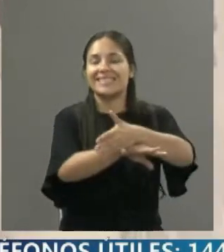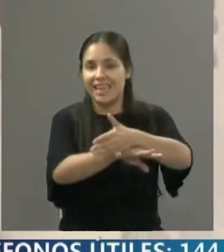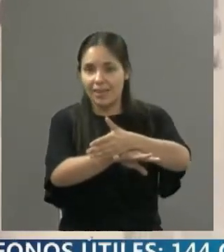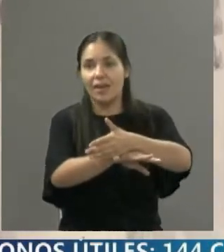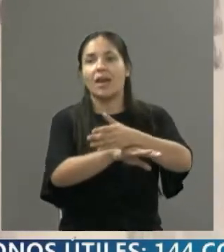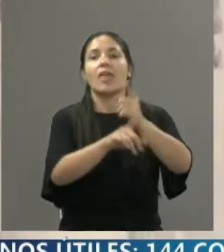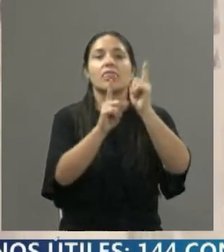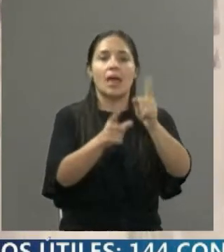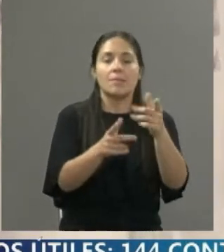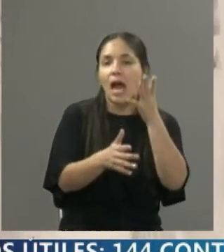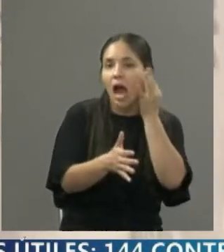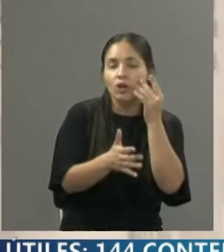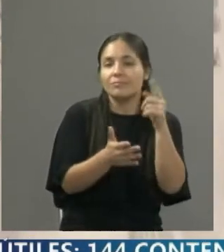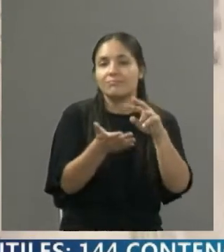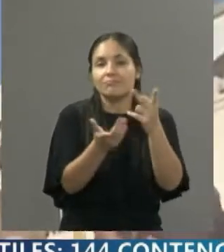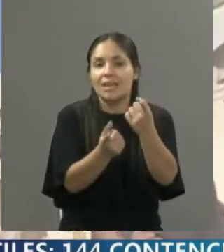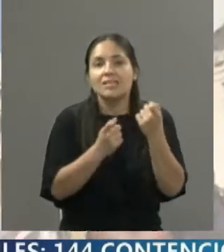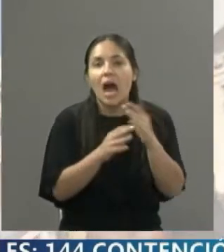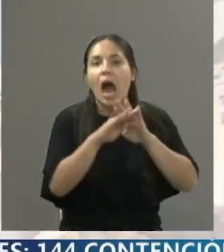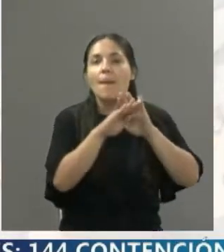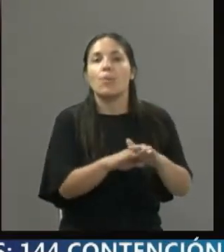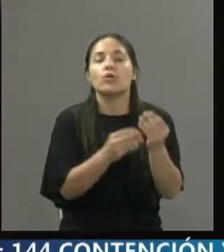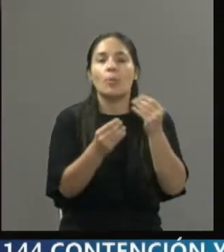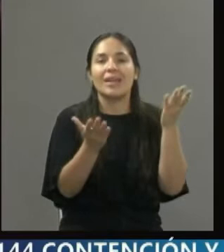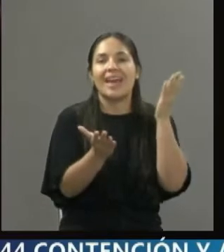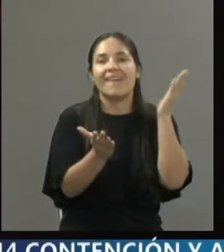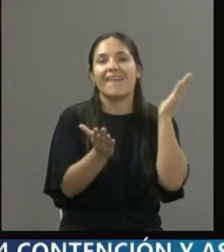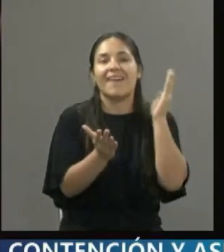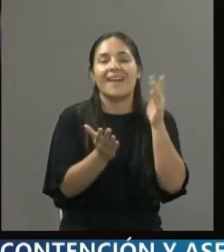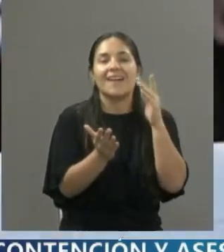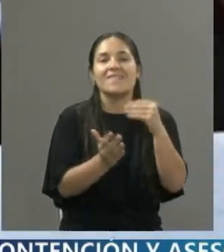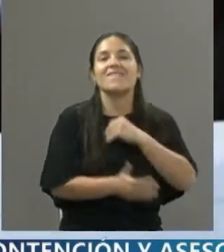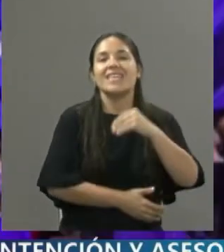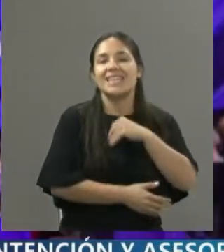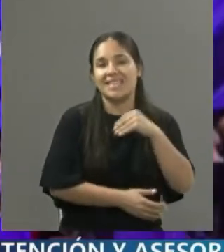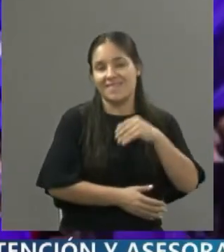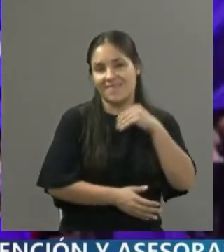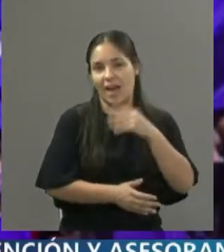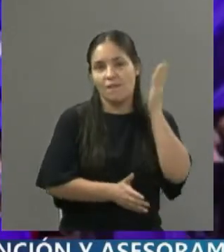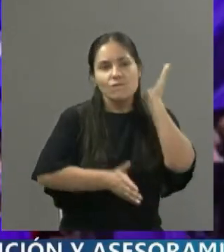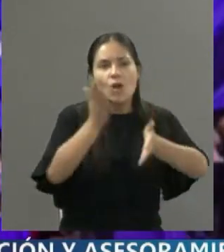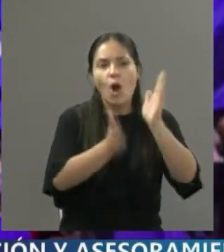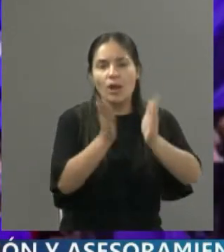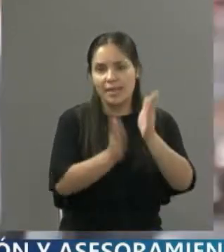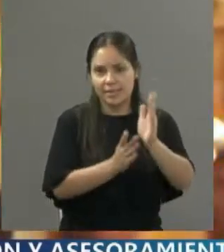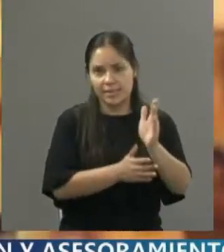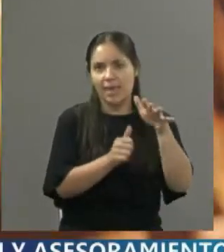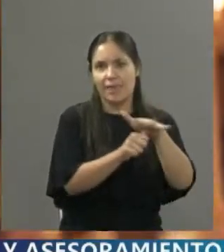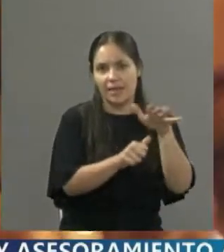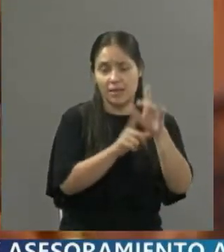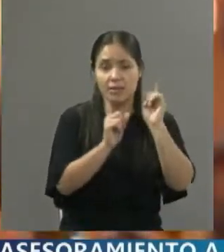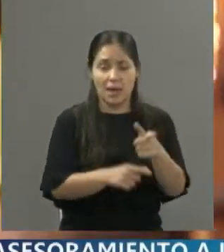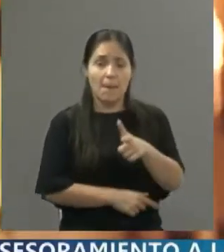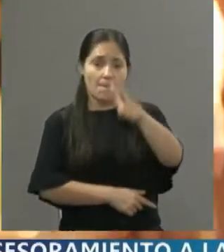a contención cuando son víctimas de violencia de género. También, bueno, vuelvo a lo mismo, el tema de la violencia policial